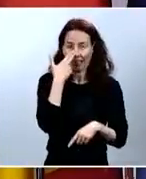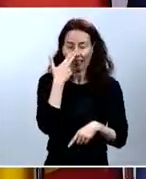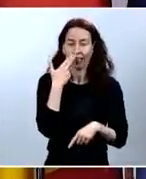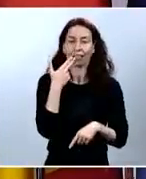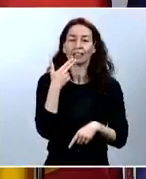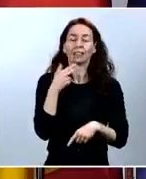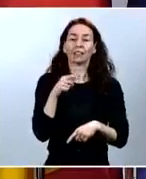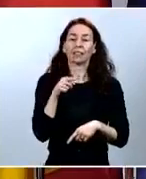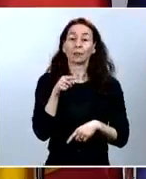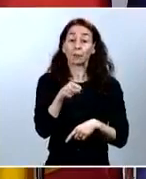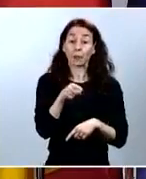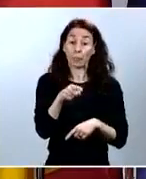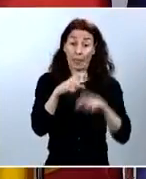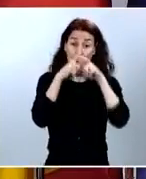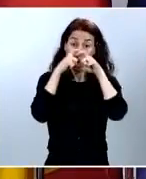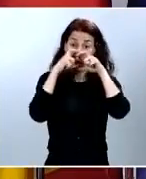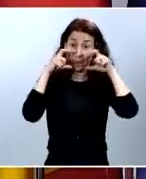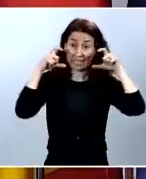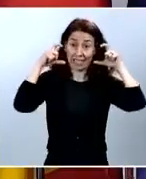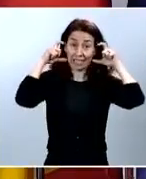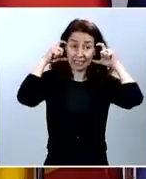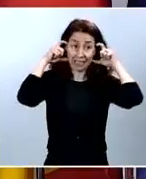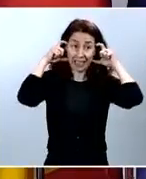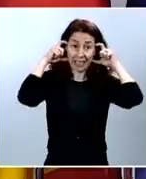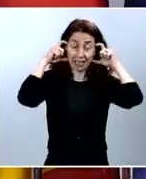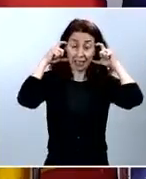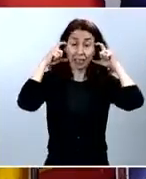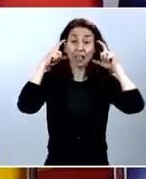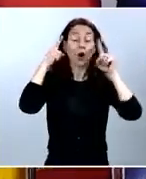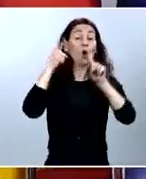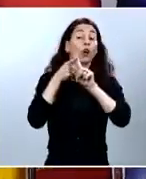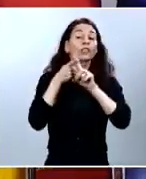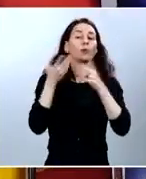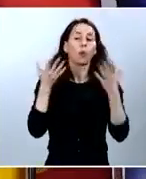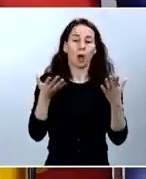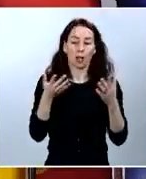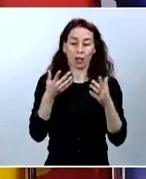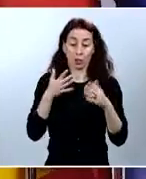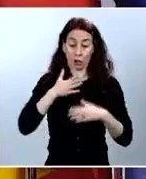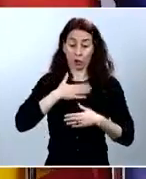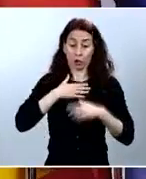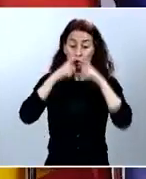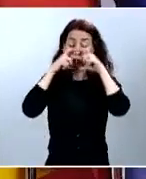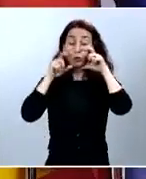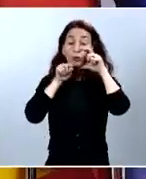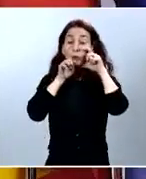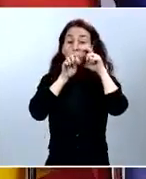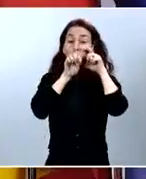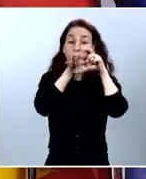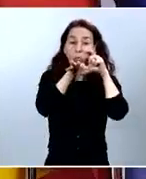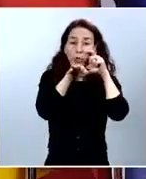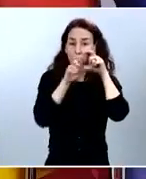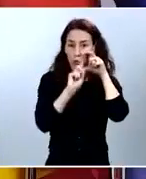La mascarilla, esta quirúrgica, lo que hace es que no salgan las gotas fuera. Por lo tanto, mientras llevas la mascarilla, si toses, si